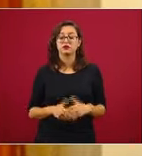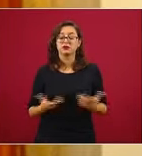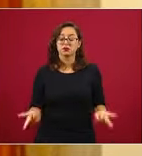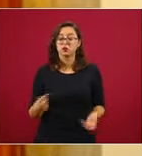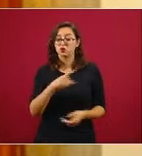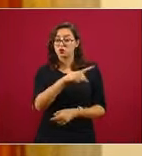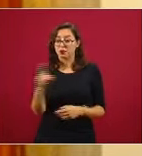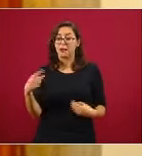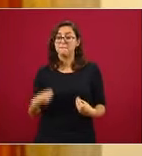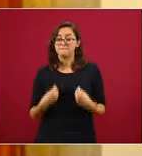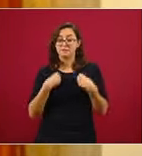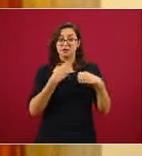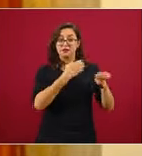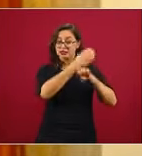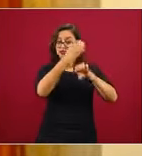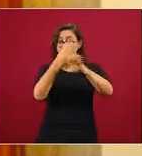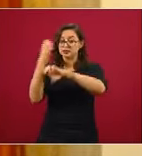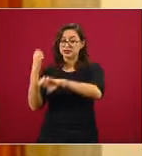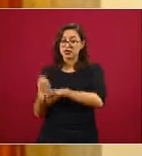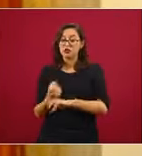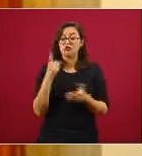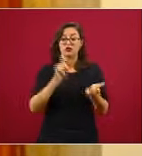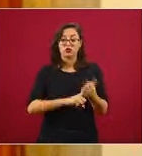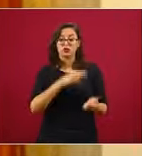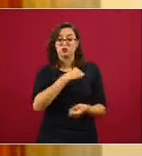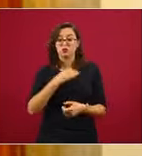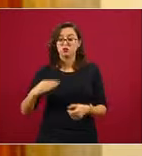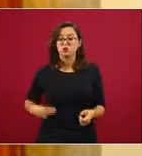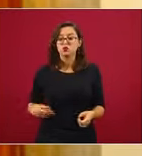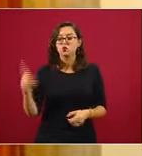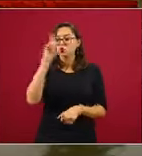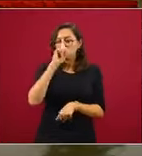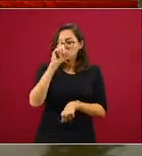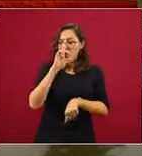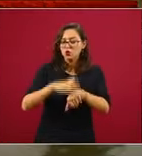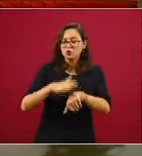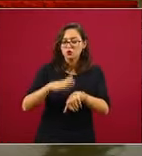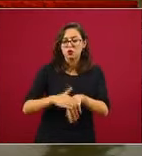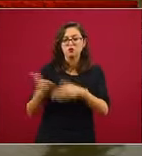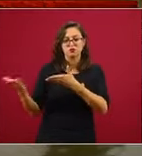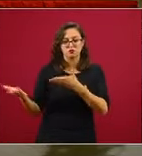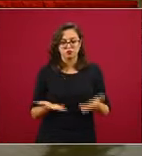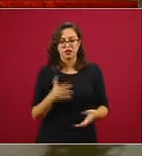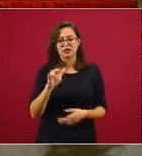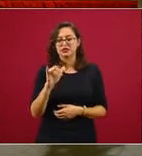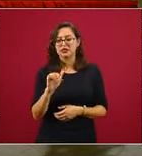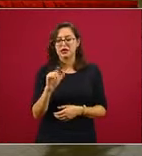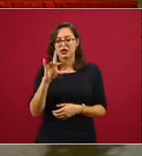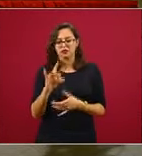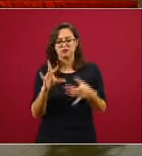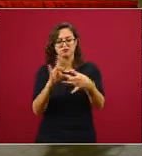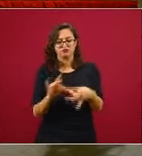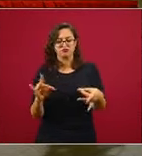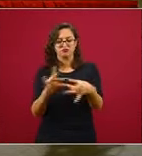estos estados y específicamente en estos municipios nos las va a compartir en un momento más el doctor Ricardo Cortés. Muchas